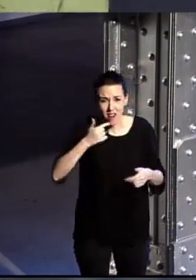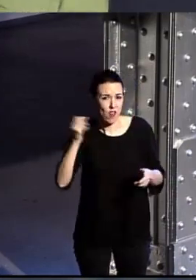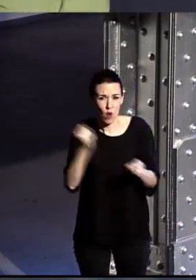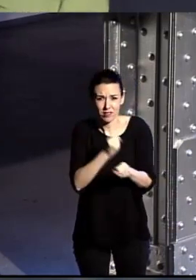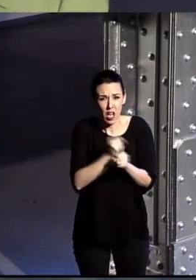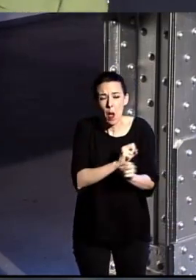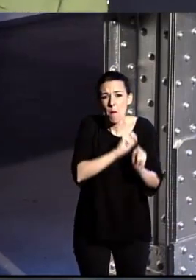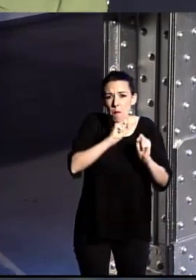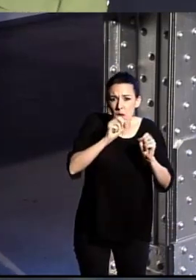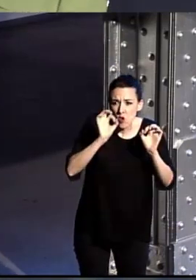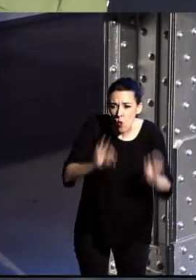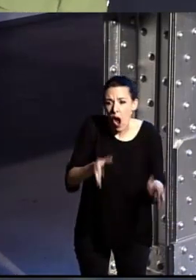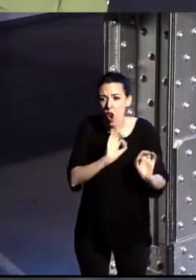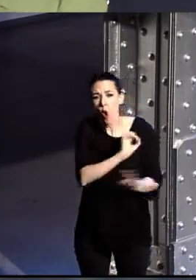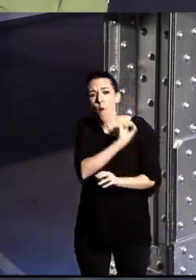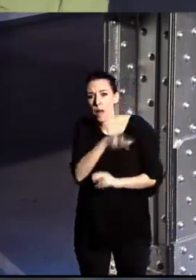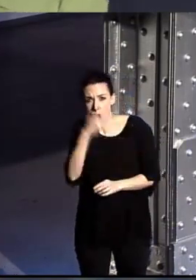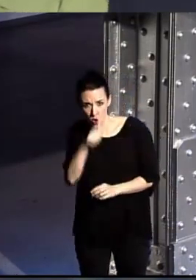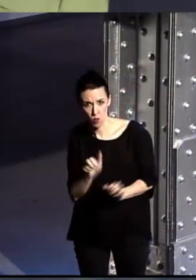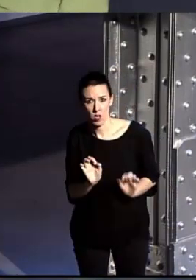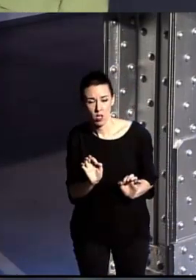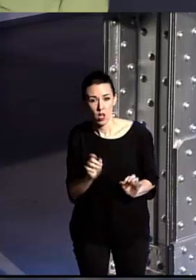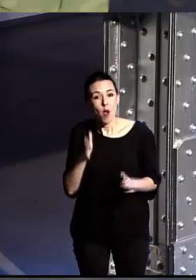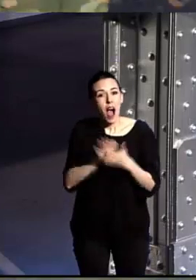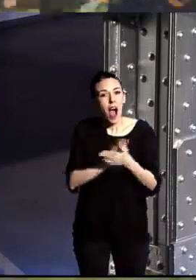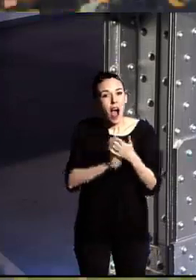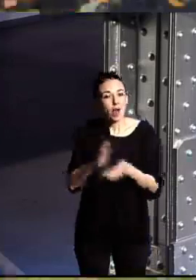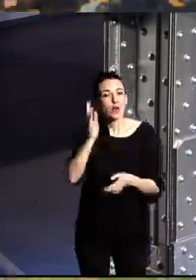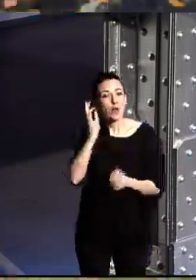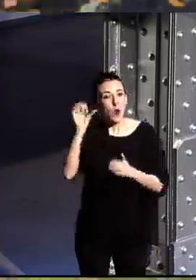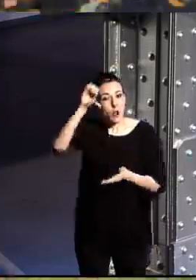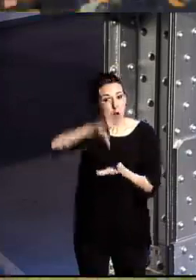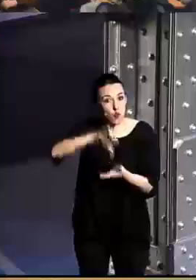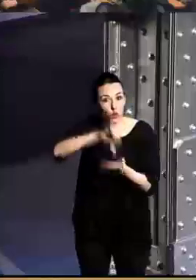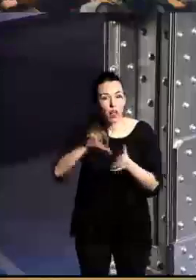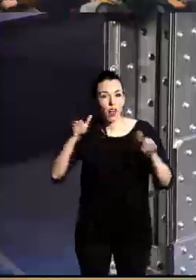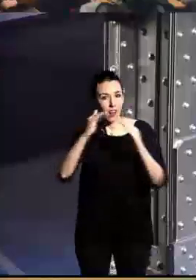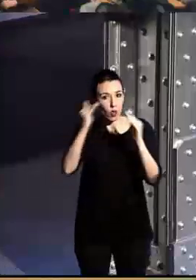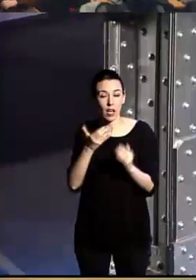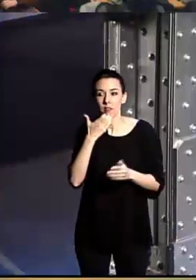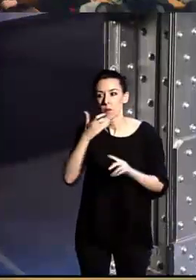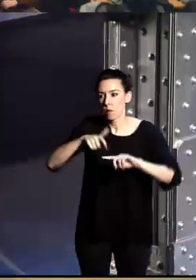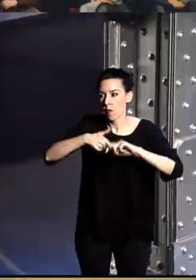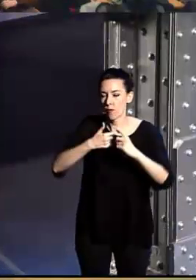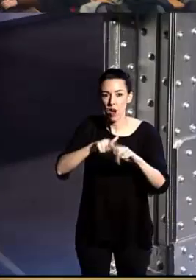en cualquier caso equiparadas a las del hombre. Pero hablando de la mujer urbana, ese ángel del hogar, en un momento dado, si era de una familia